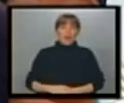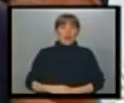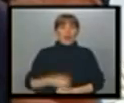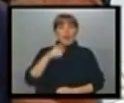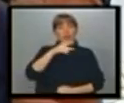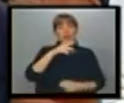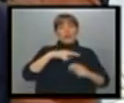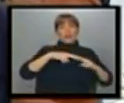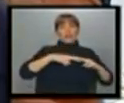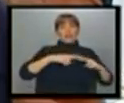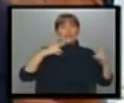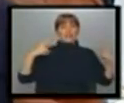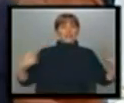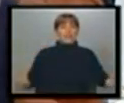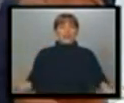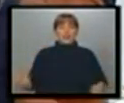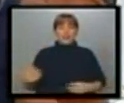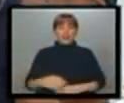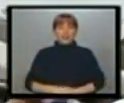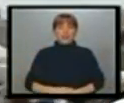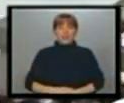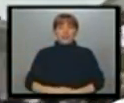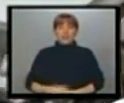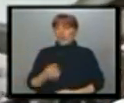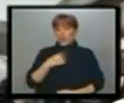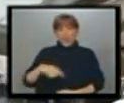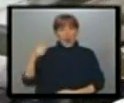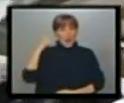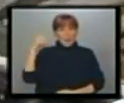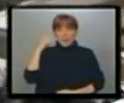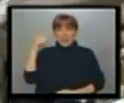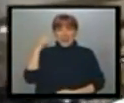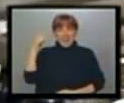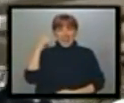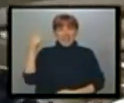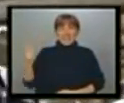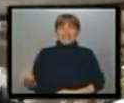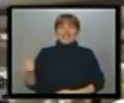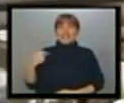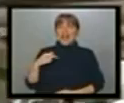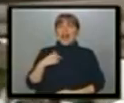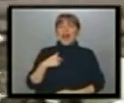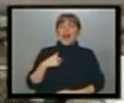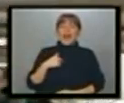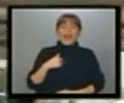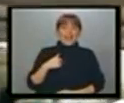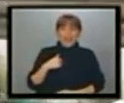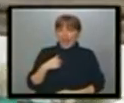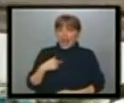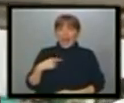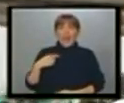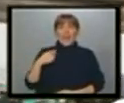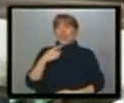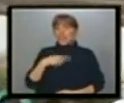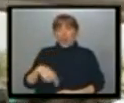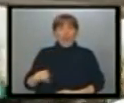viaducto. Y creemos en que este camino que hemos emprendido va a generar